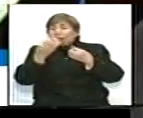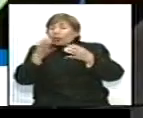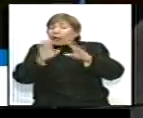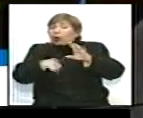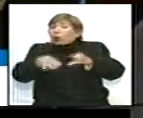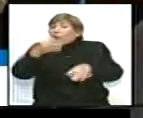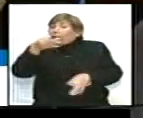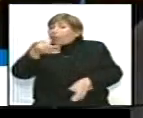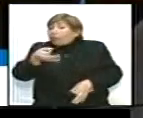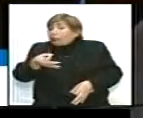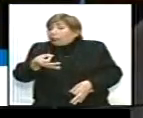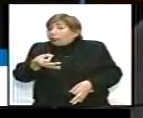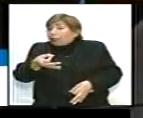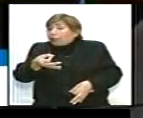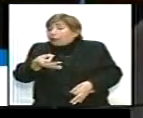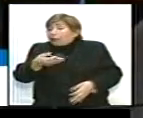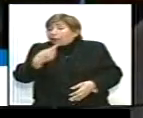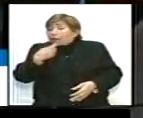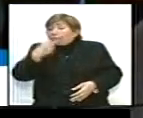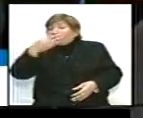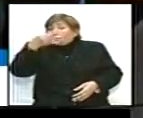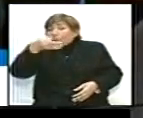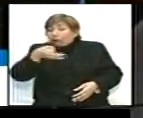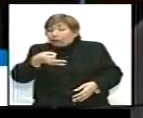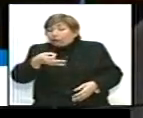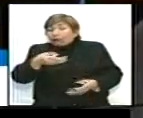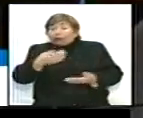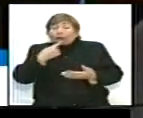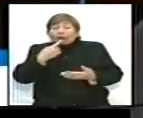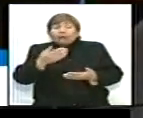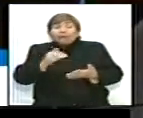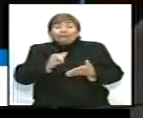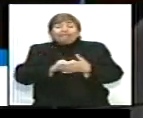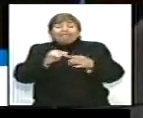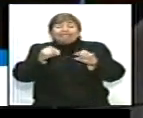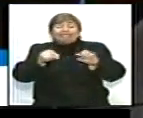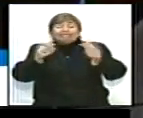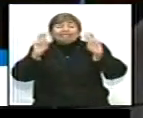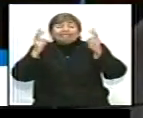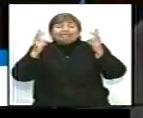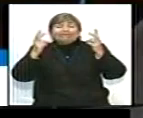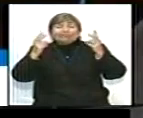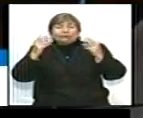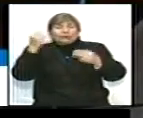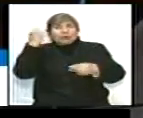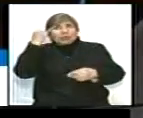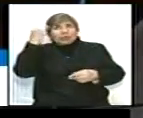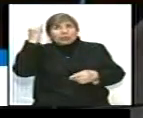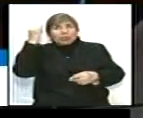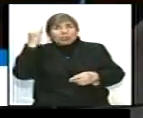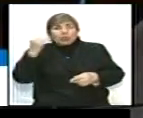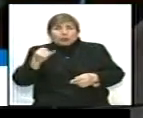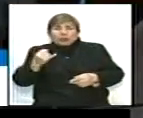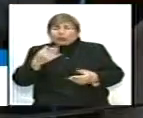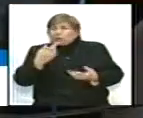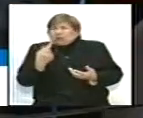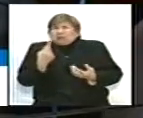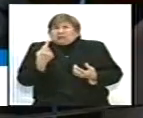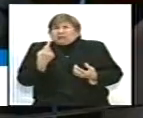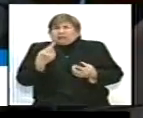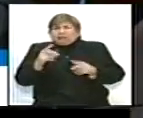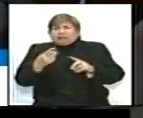verdades. La primera verdad, presidente, es que esto es un tema ideológico. Esa es una primera